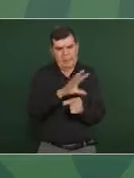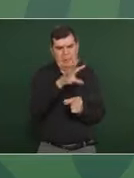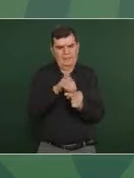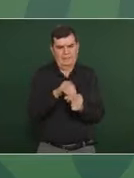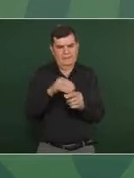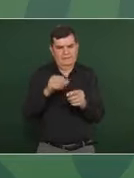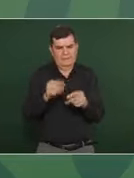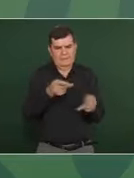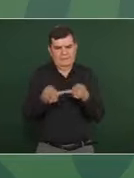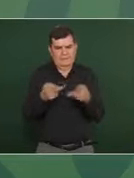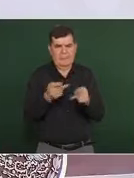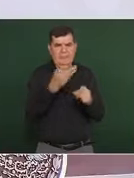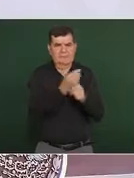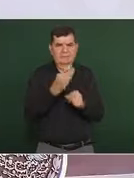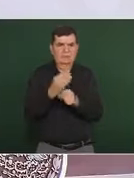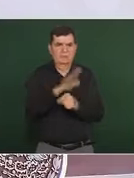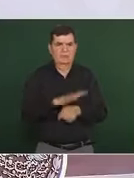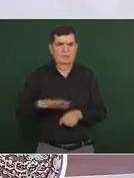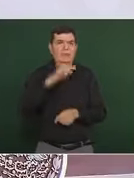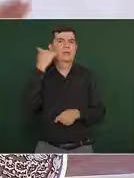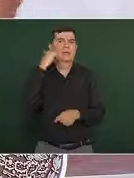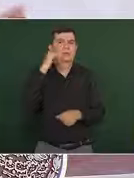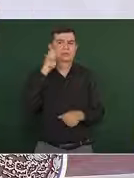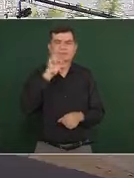todo el plan de reconstrucción de Acapulco.